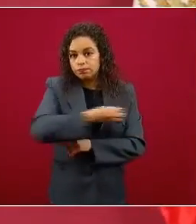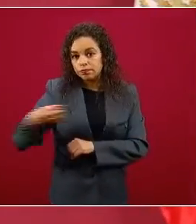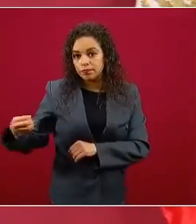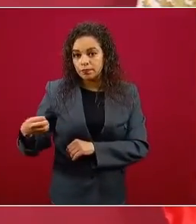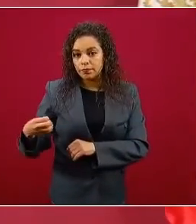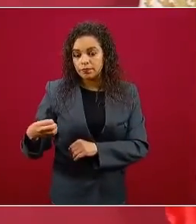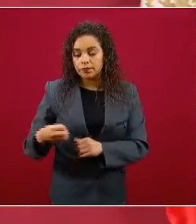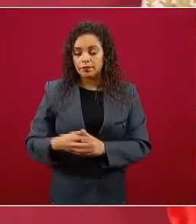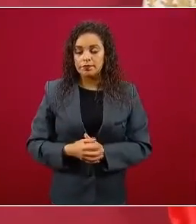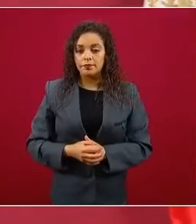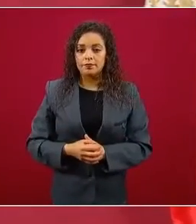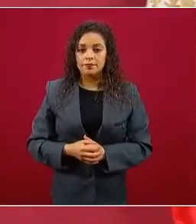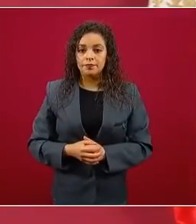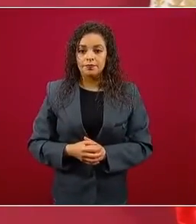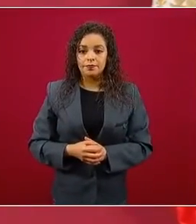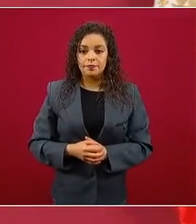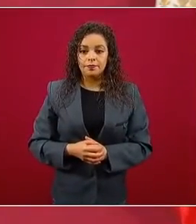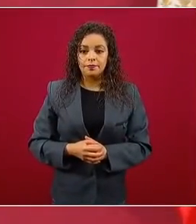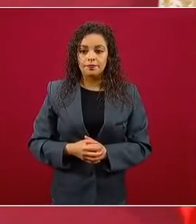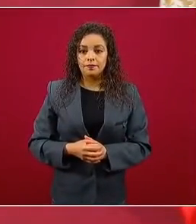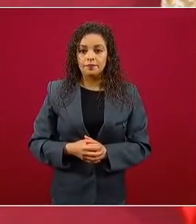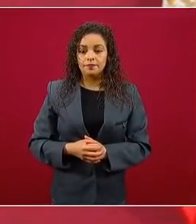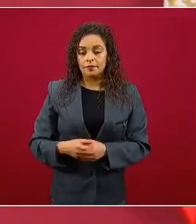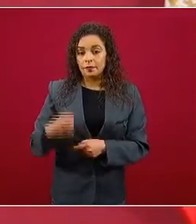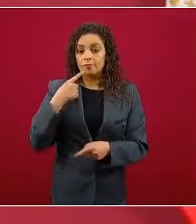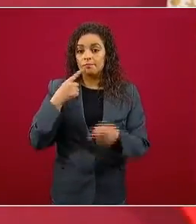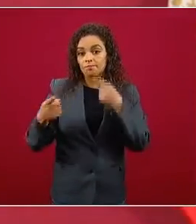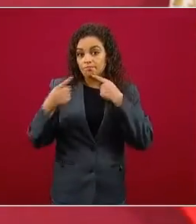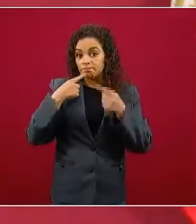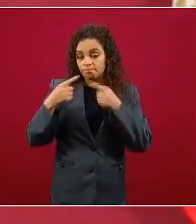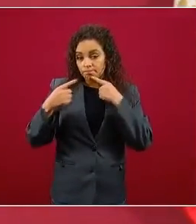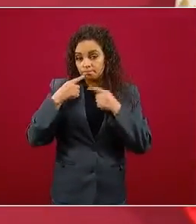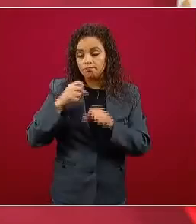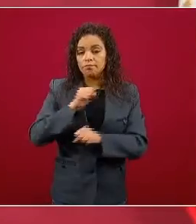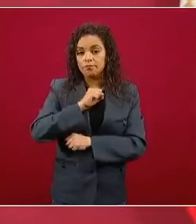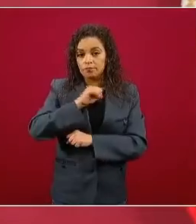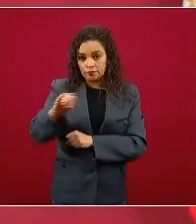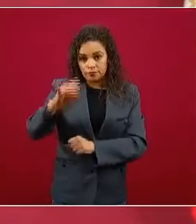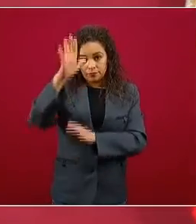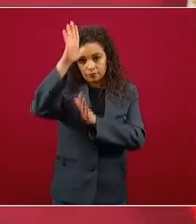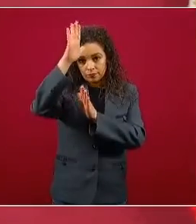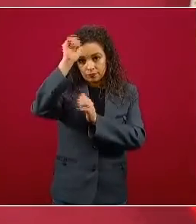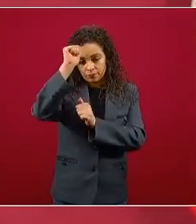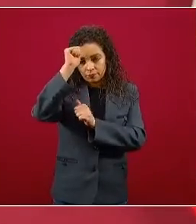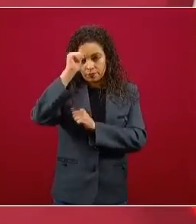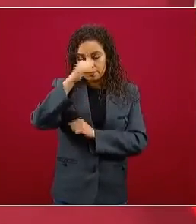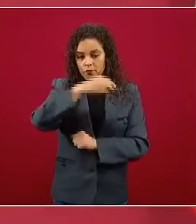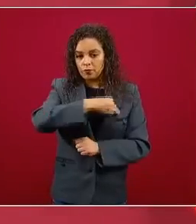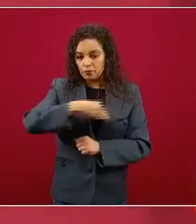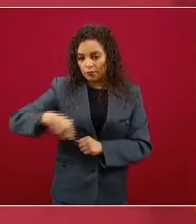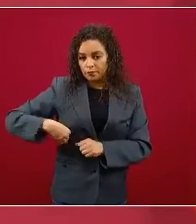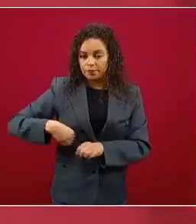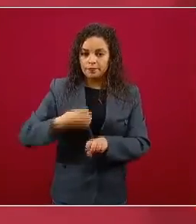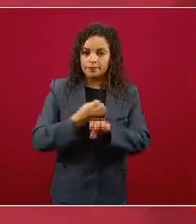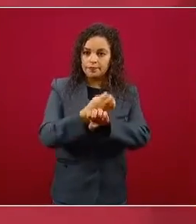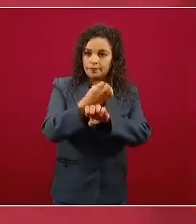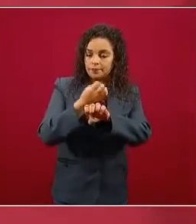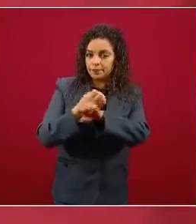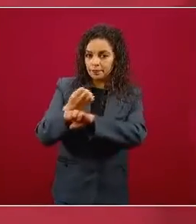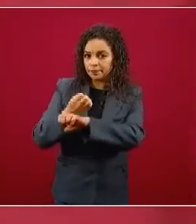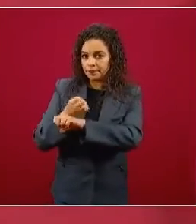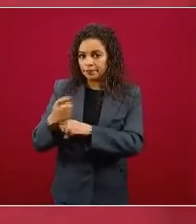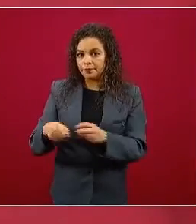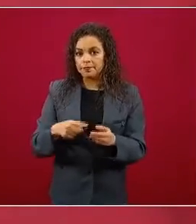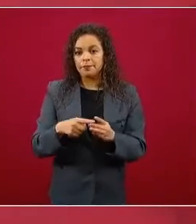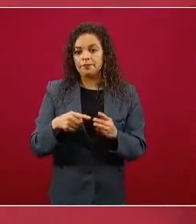Esto tiene que acordarse con estados, con municipios, con